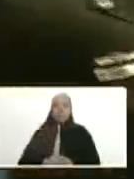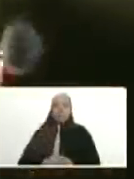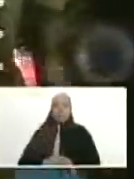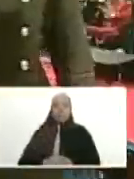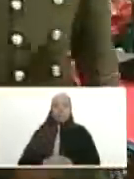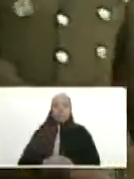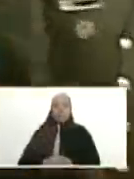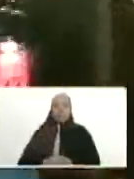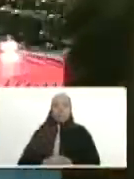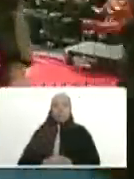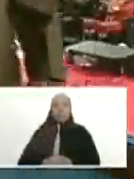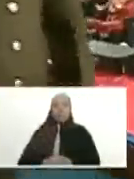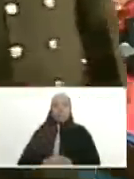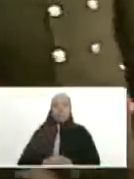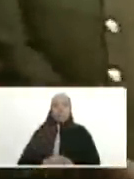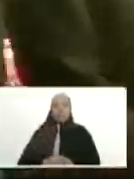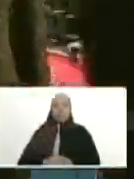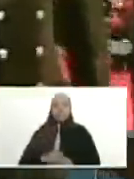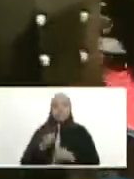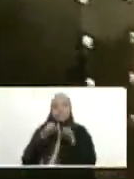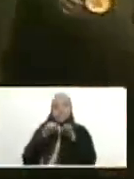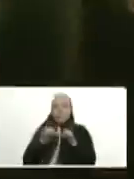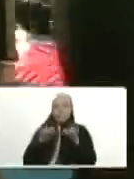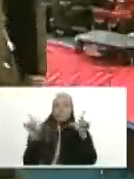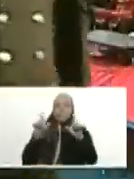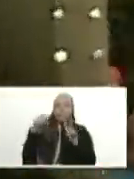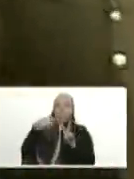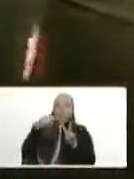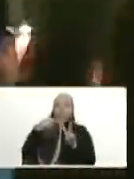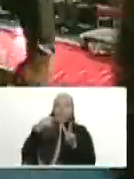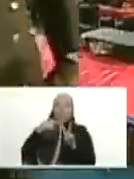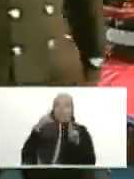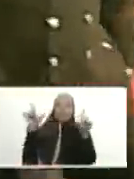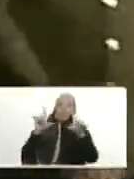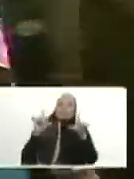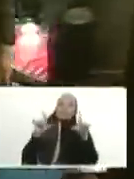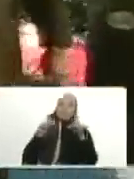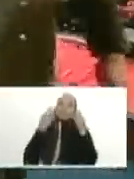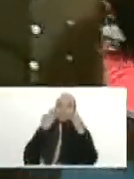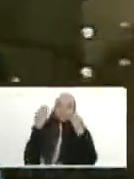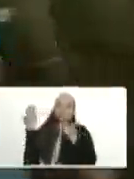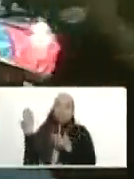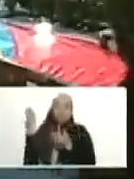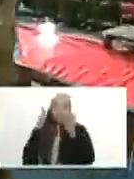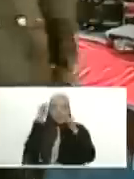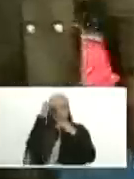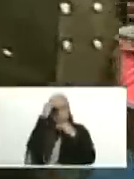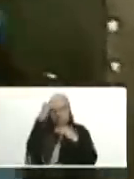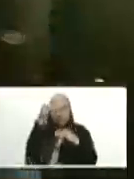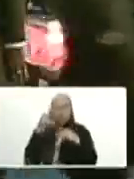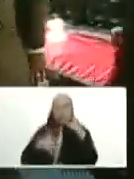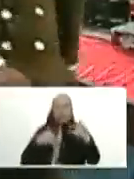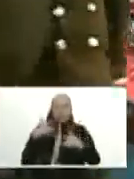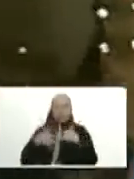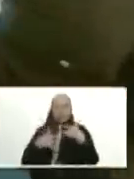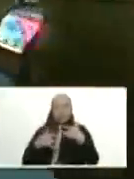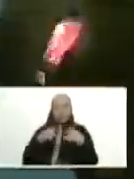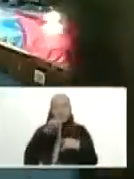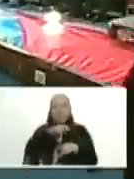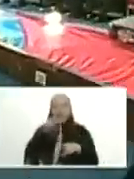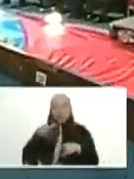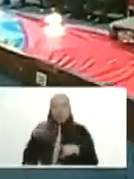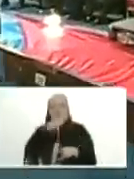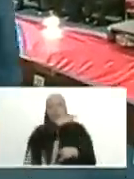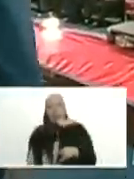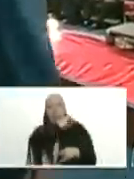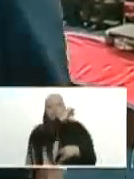Reiteramos la información para los que sintonizan a esta hora las pantallas de Venezolana de Televisión. Se realiza el acto de ascensos militares de la